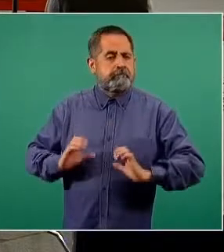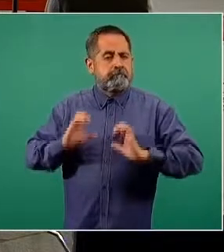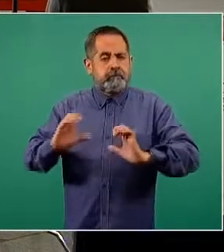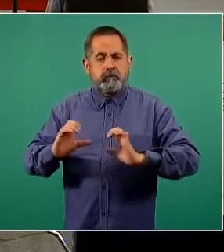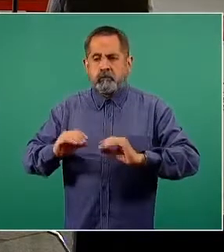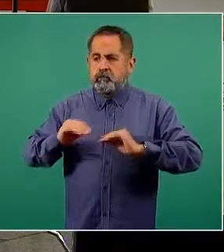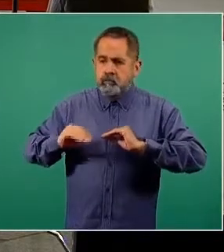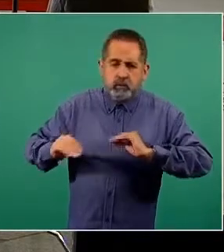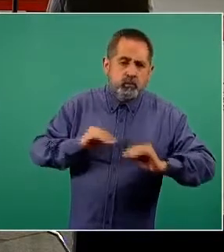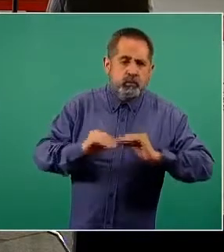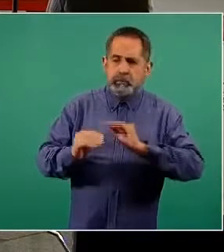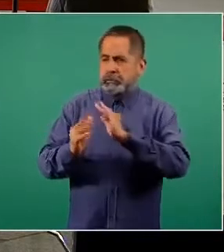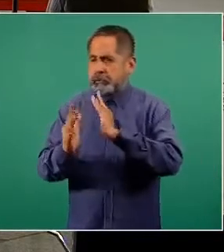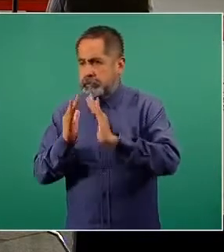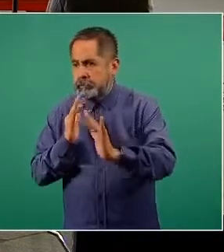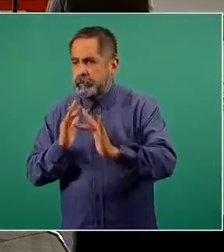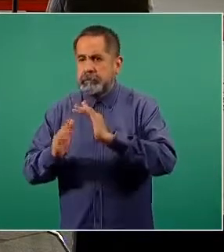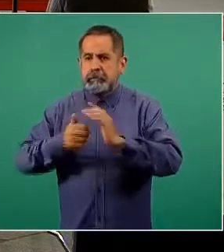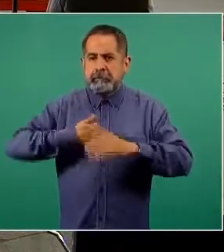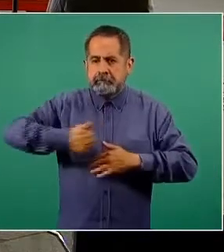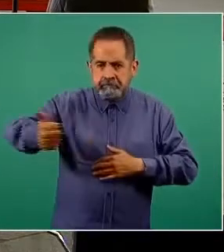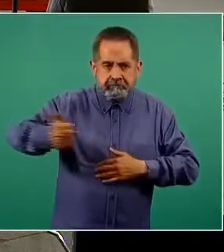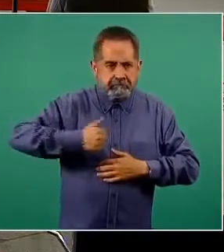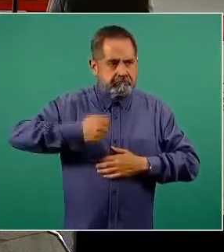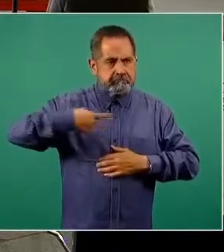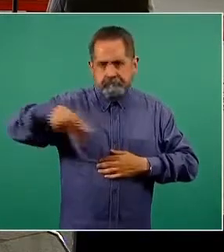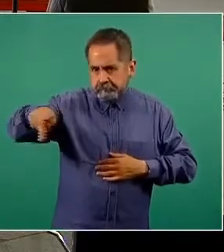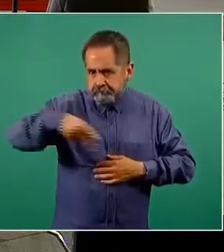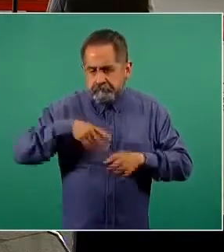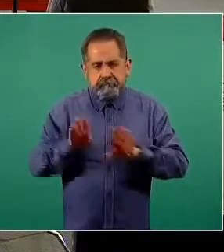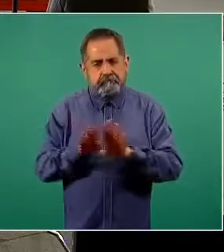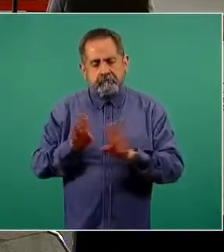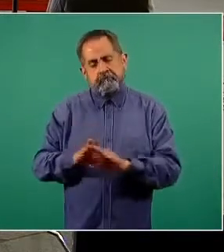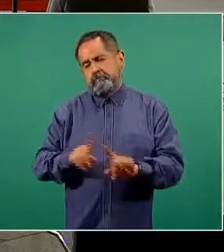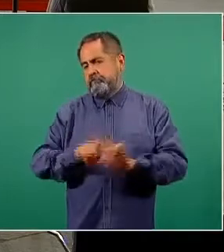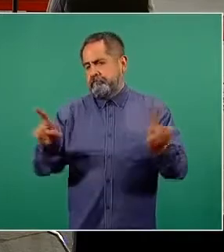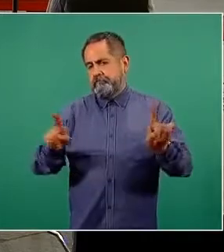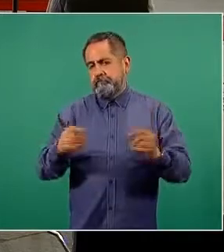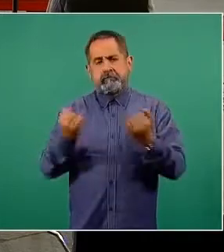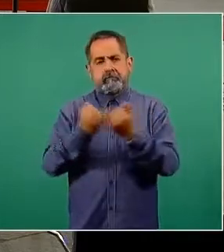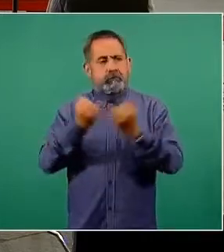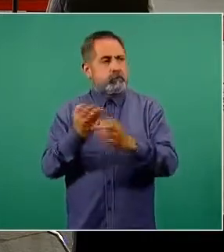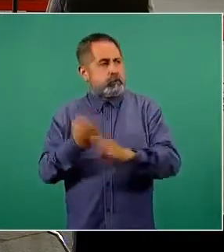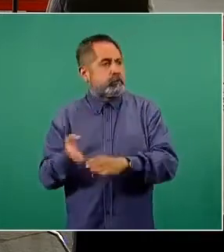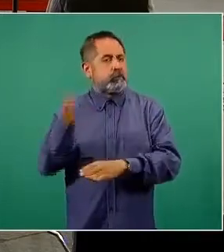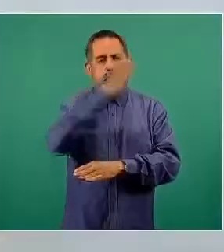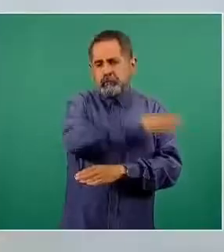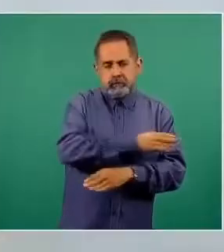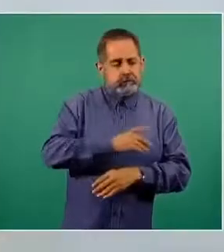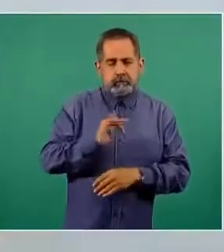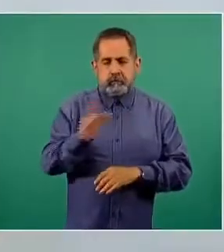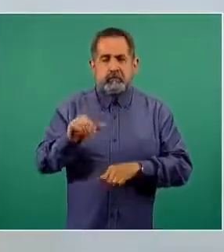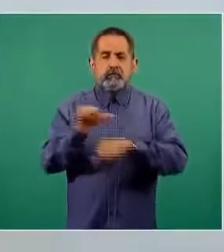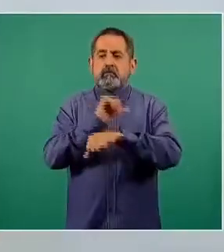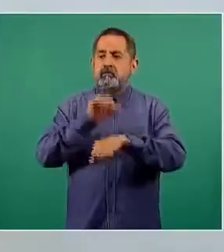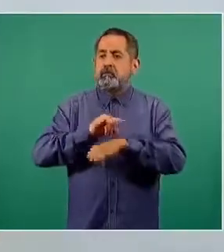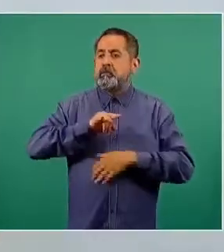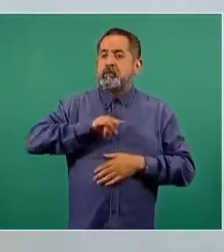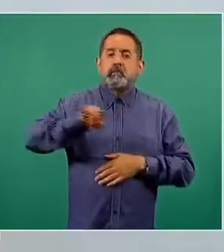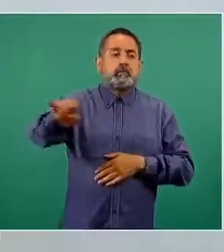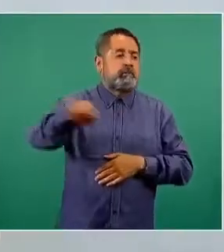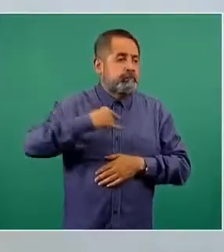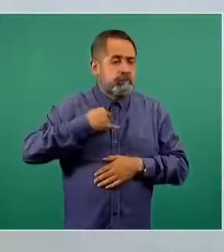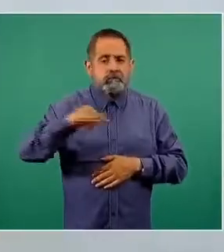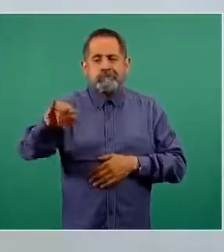nos movemos y hacerlo de manera distinta. Ya no podemos hacer los viajes a través de auto porque se va a